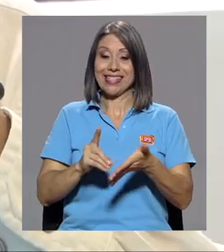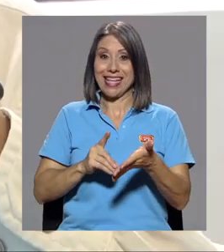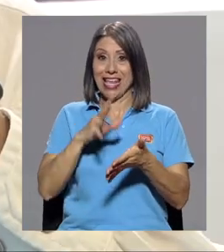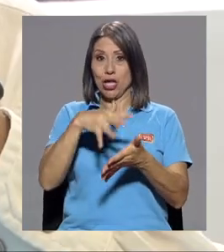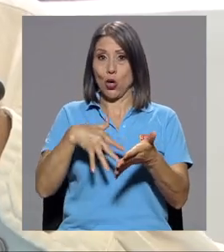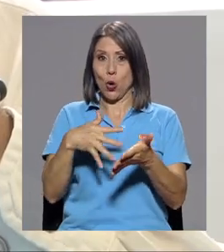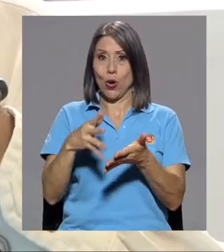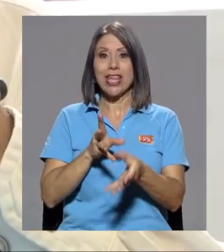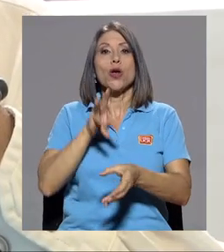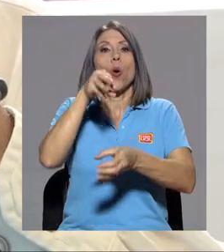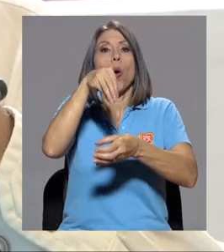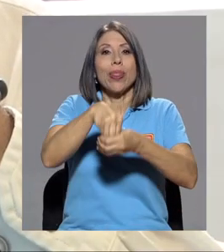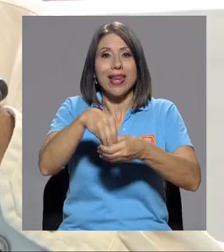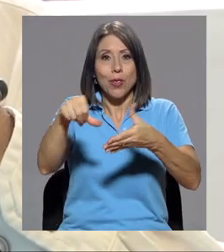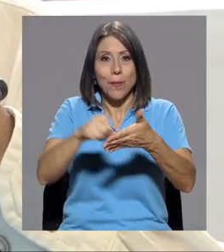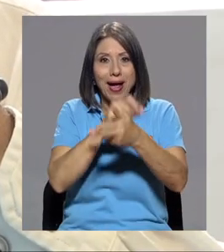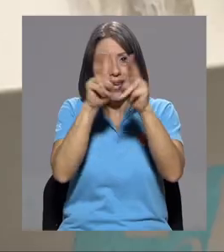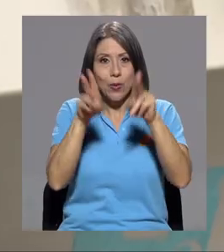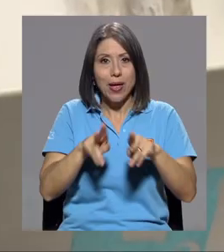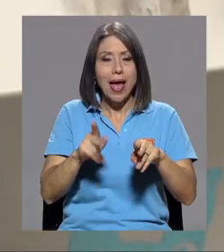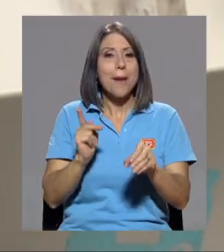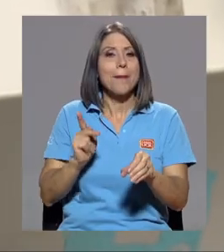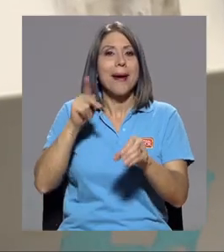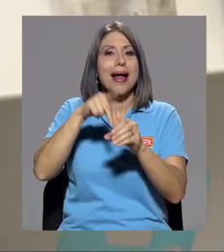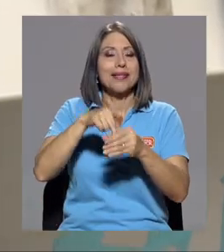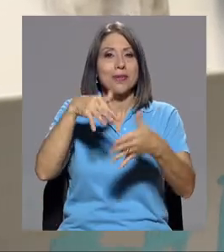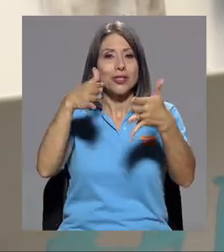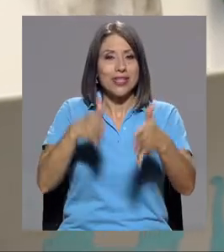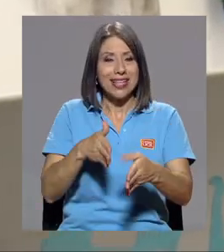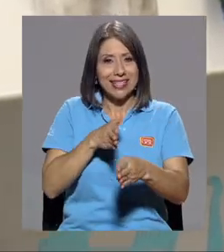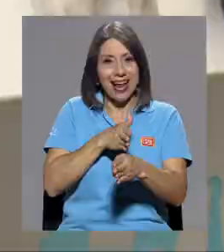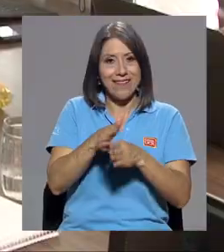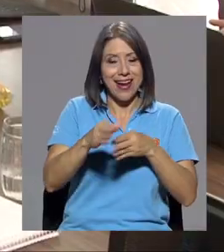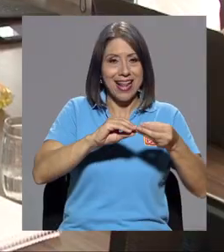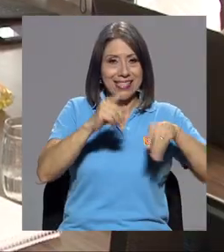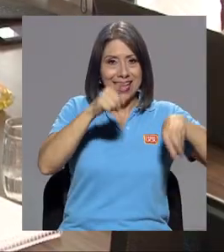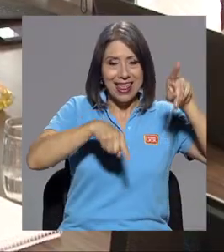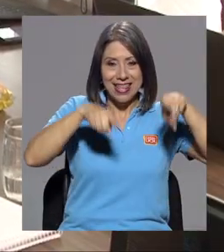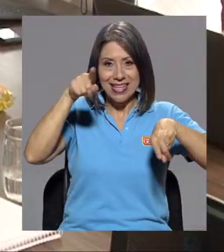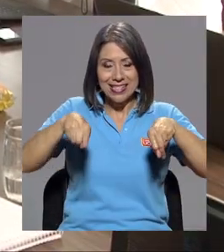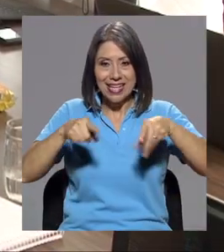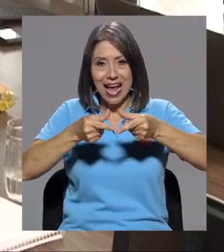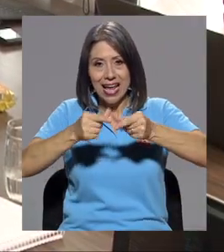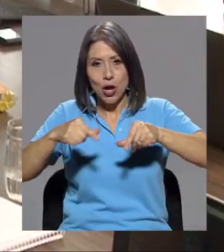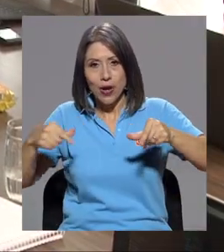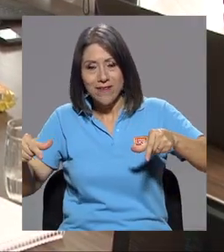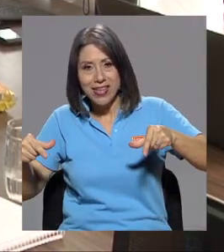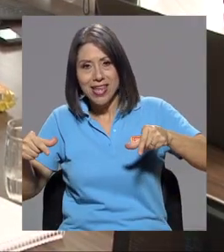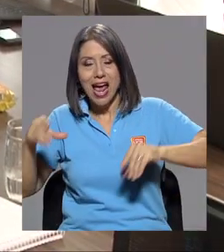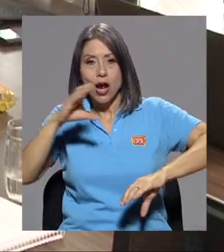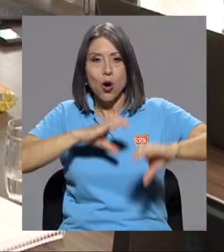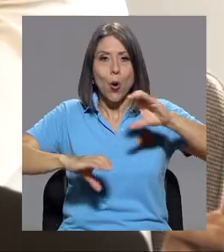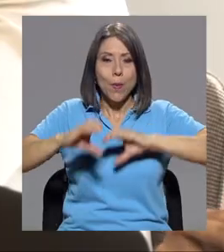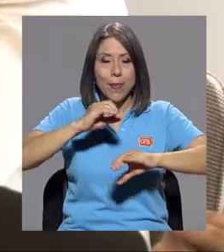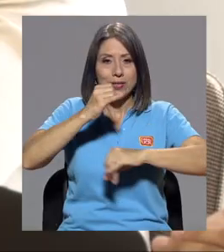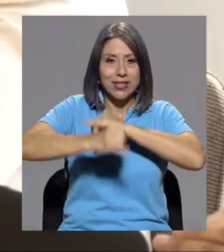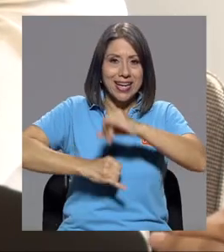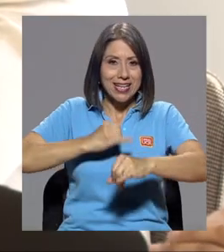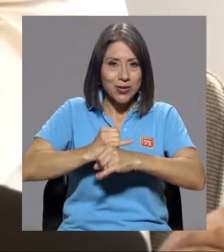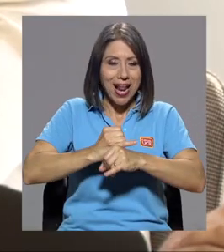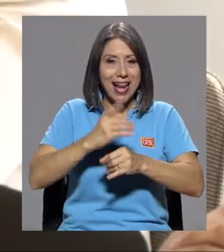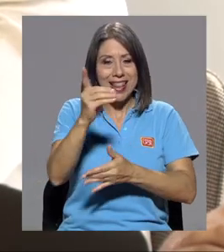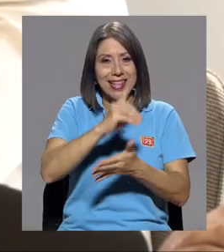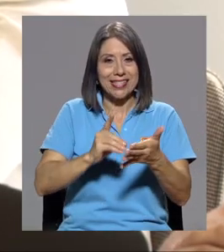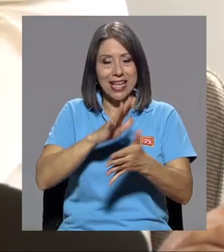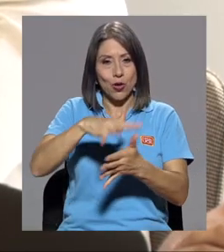plataforma digital participaron estudiantes de las carreras de Estadística, Geografía, Comercio Internacional,